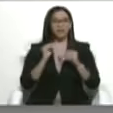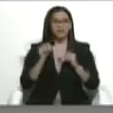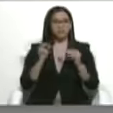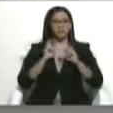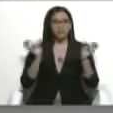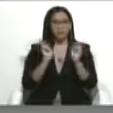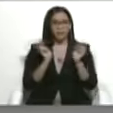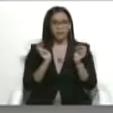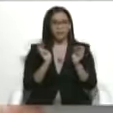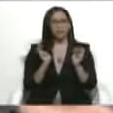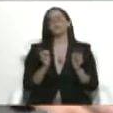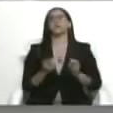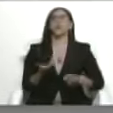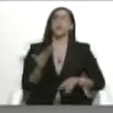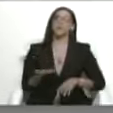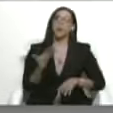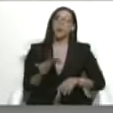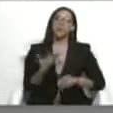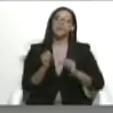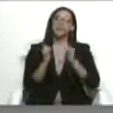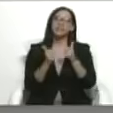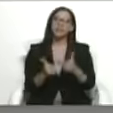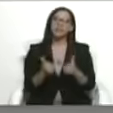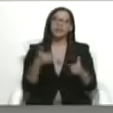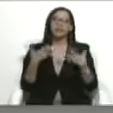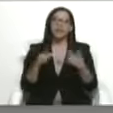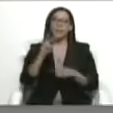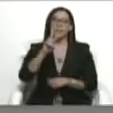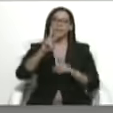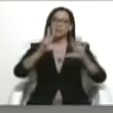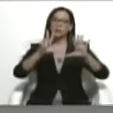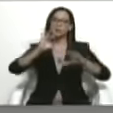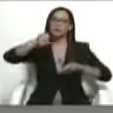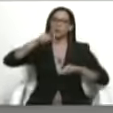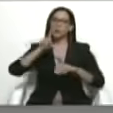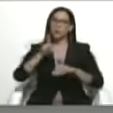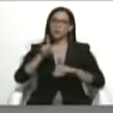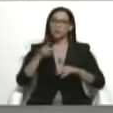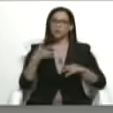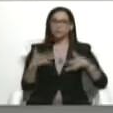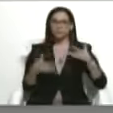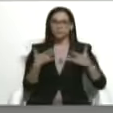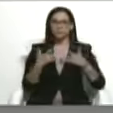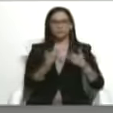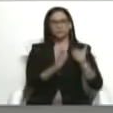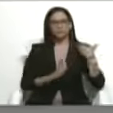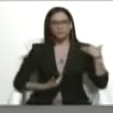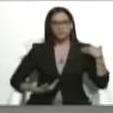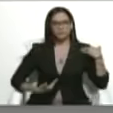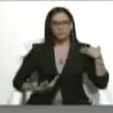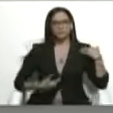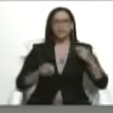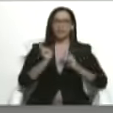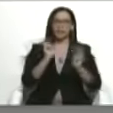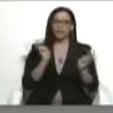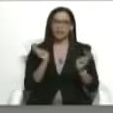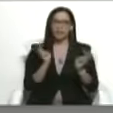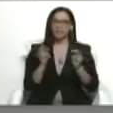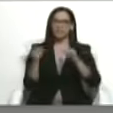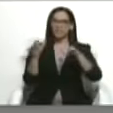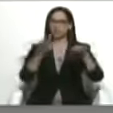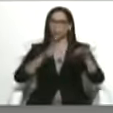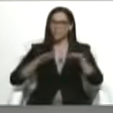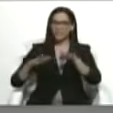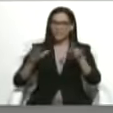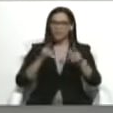en este inicio de carrera hacia el 28 de julio, en esta carrera por las presidenciales, y es el tema de las conspiraciones, en las